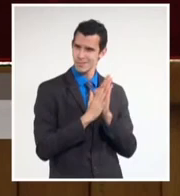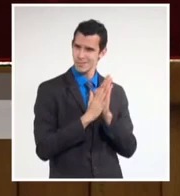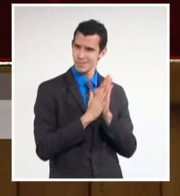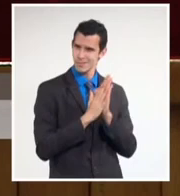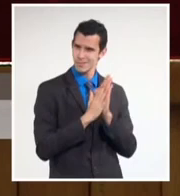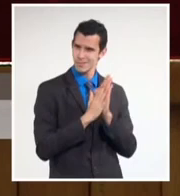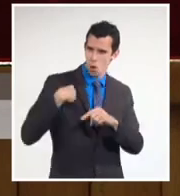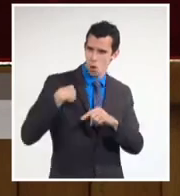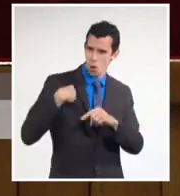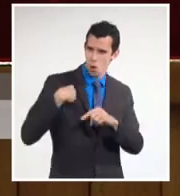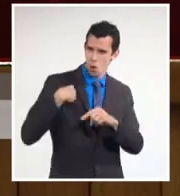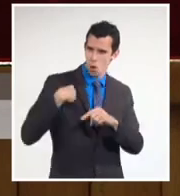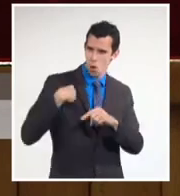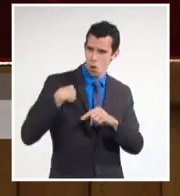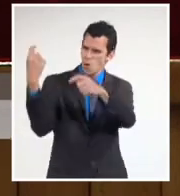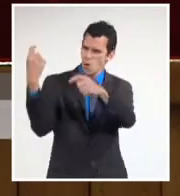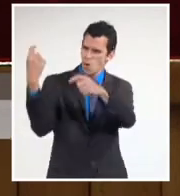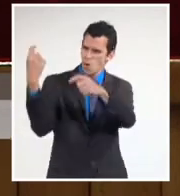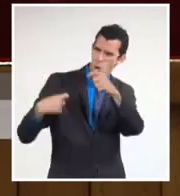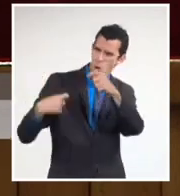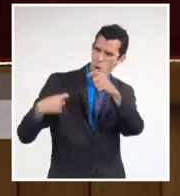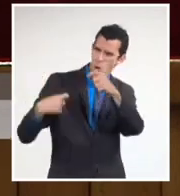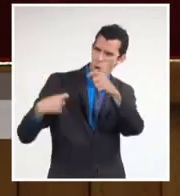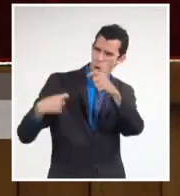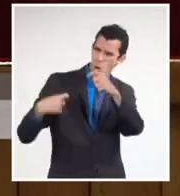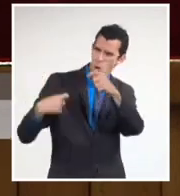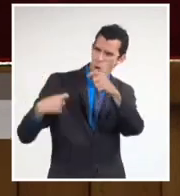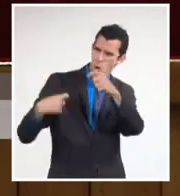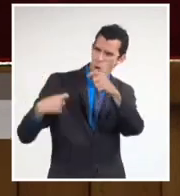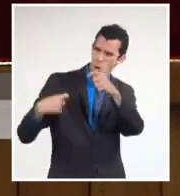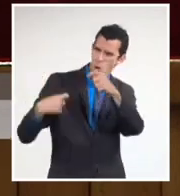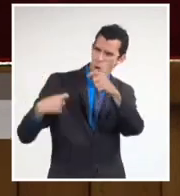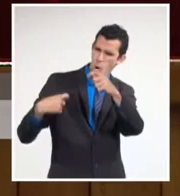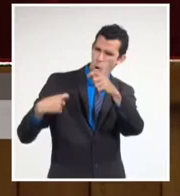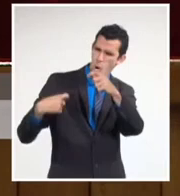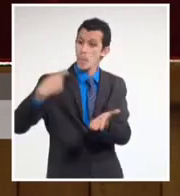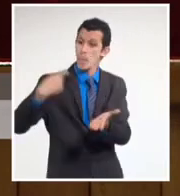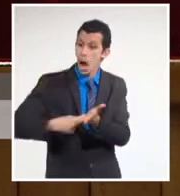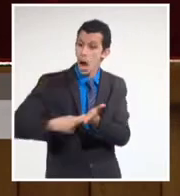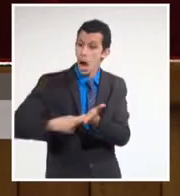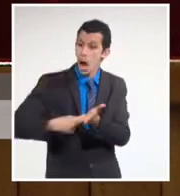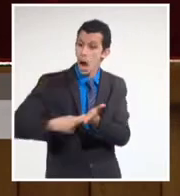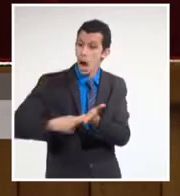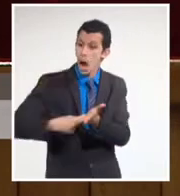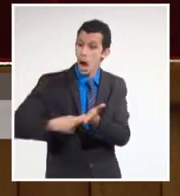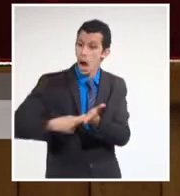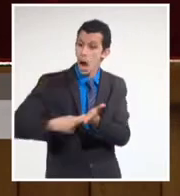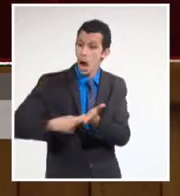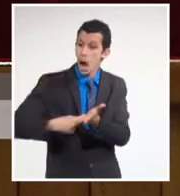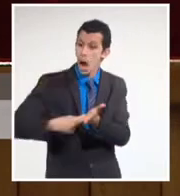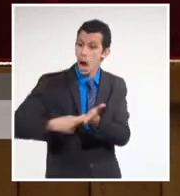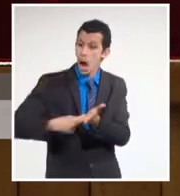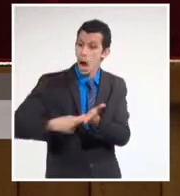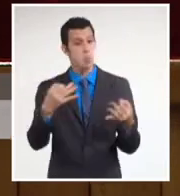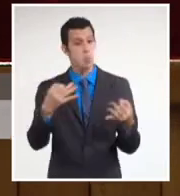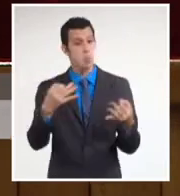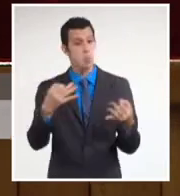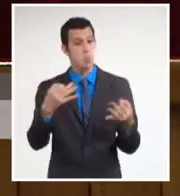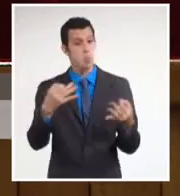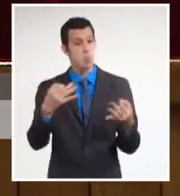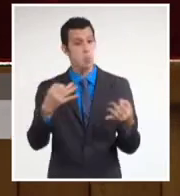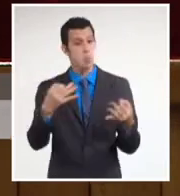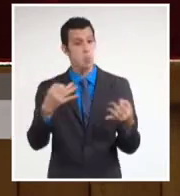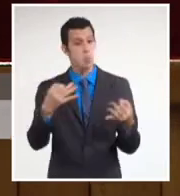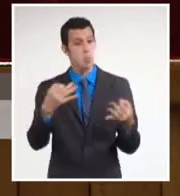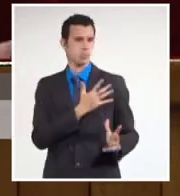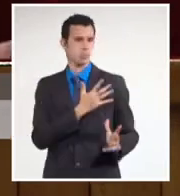costa de la necesidad del pueblo. Y no lo podemos permitir. Y yo repito, podemos dar todas las explicaciones técnicas de la inflación y del